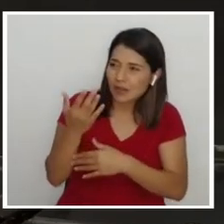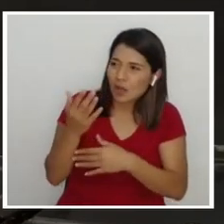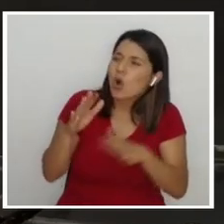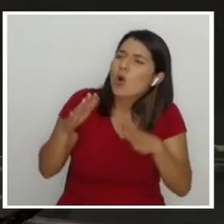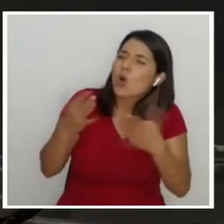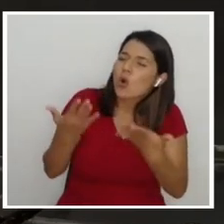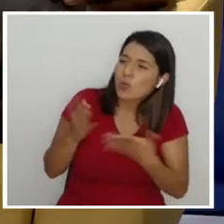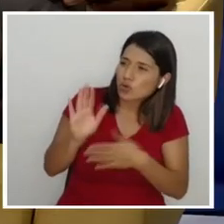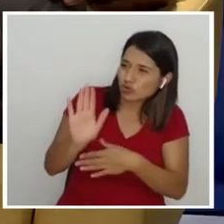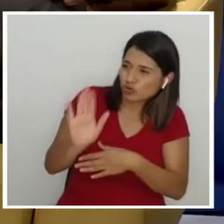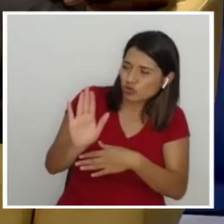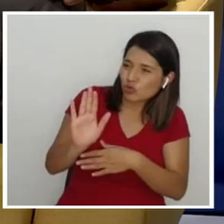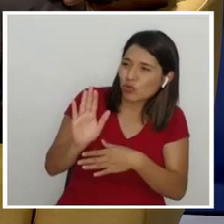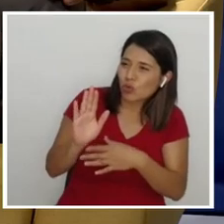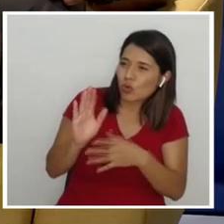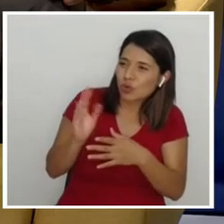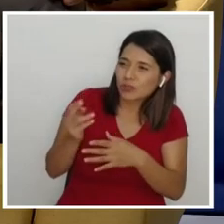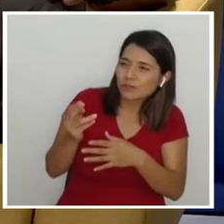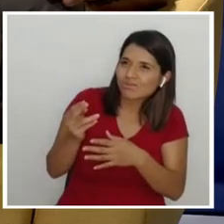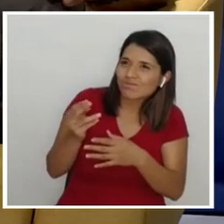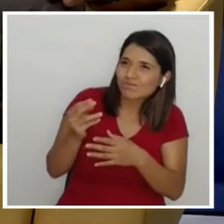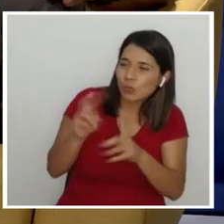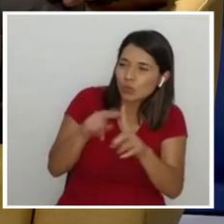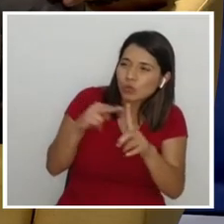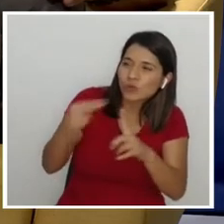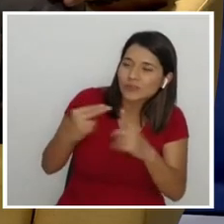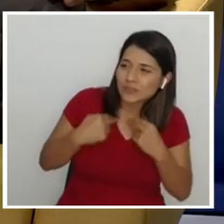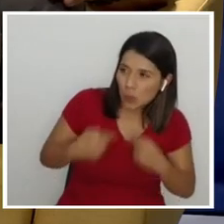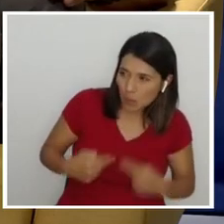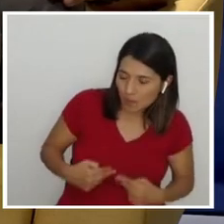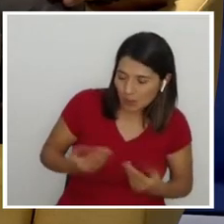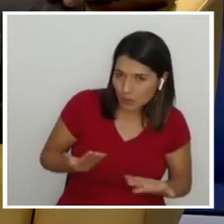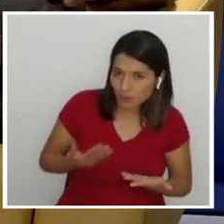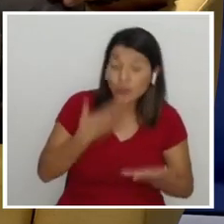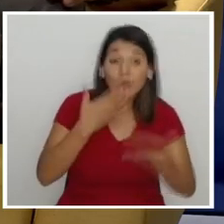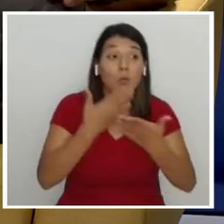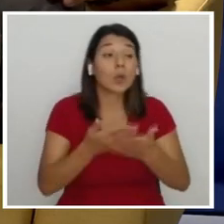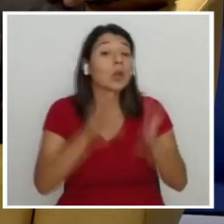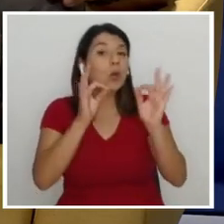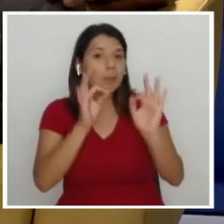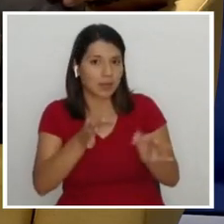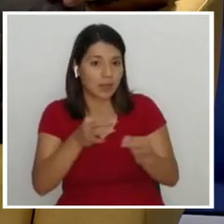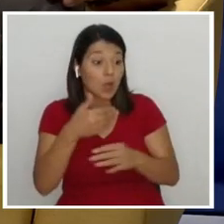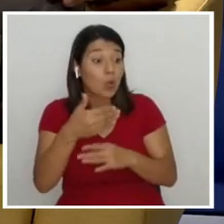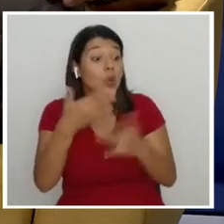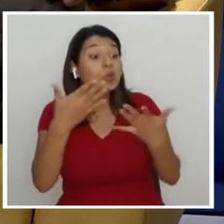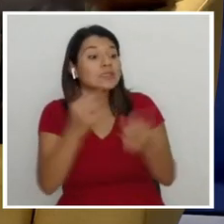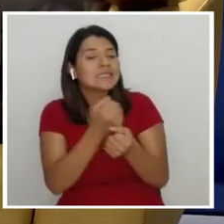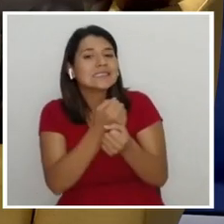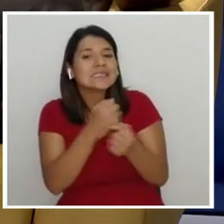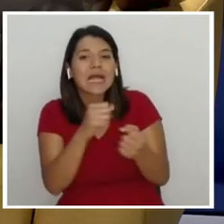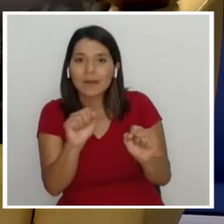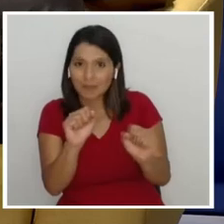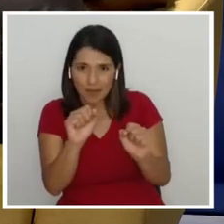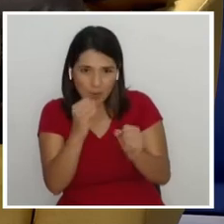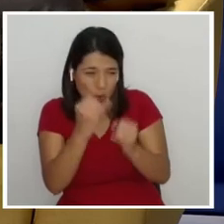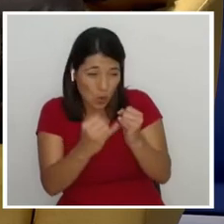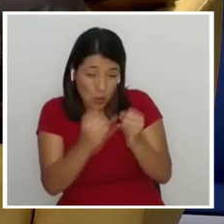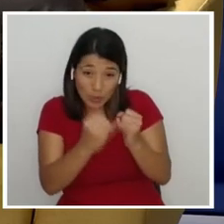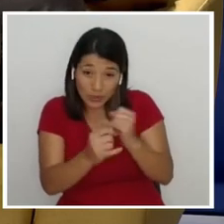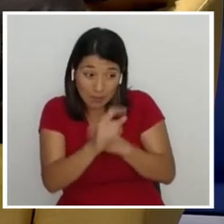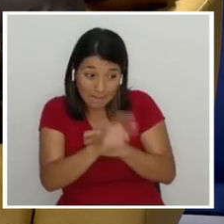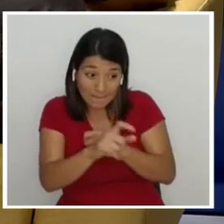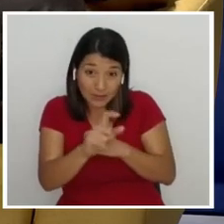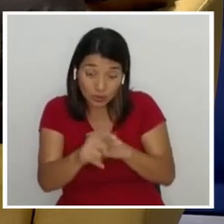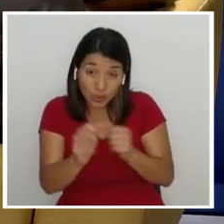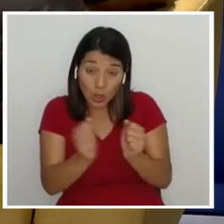vez usted pueda empezar. Bueno, muy bien. Cuando extrajimos a las últimas personas que encontrábamos como